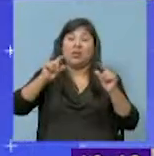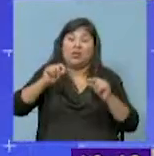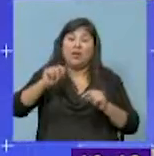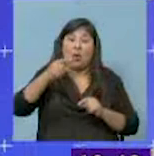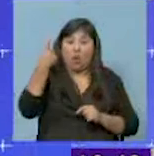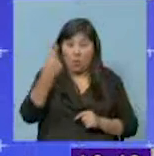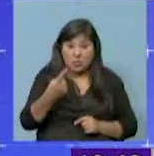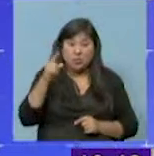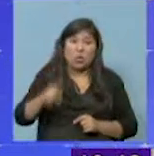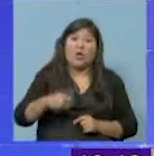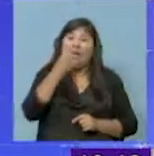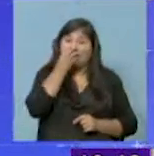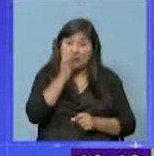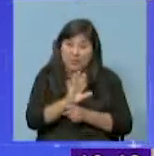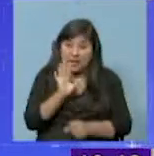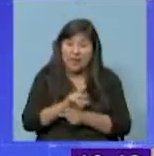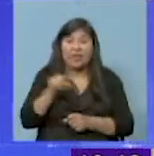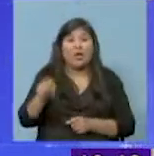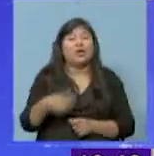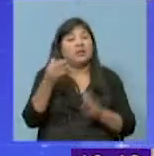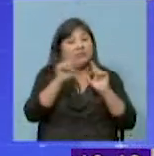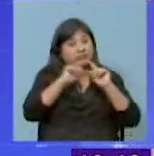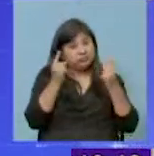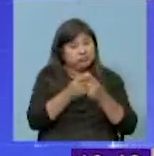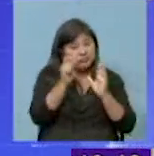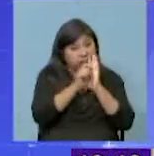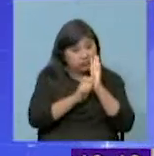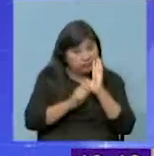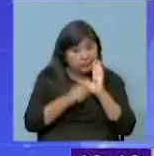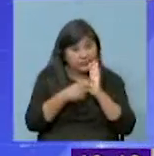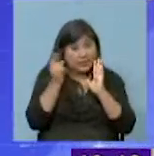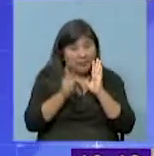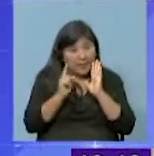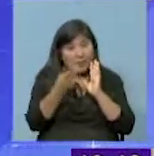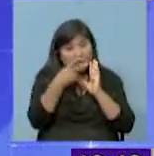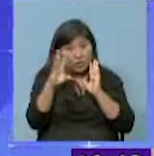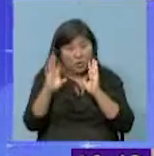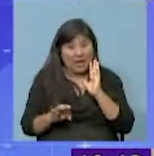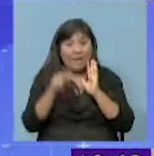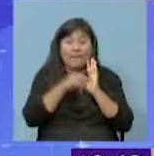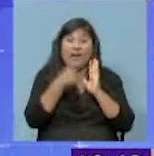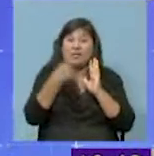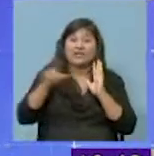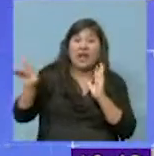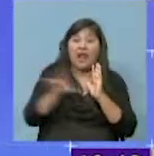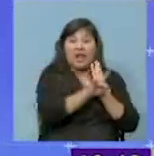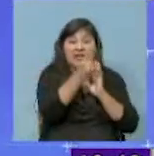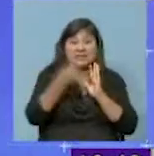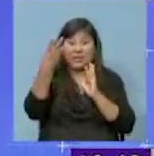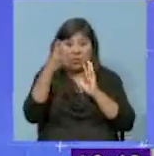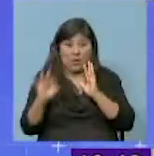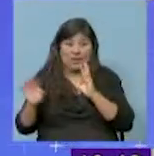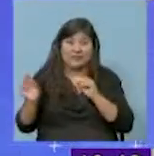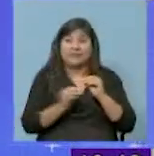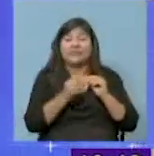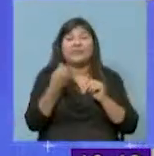Sarmiento, mantuvo la cantidad de preinscriptos, 240, y la vacante de este colegio es de 140. La escuela